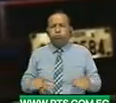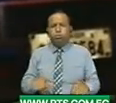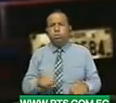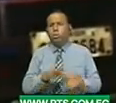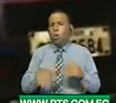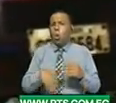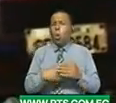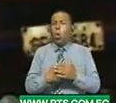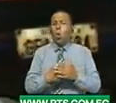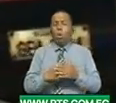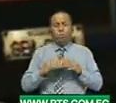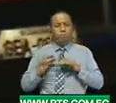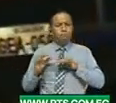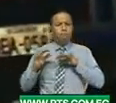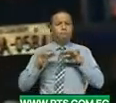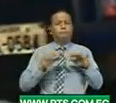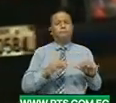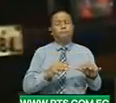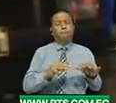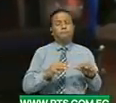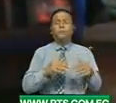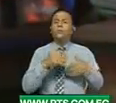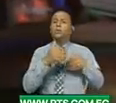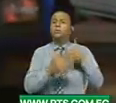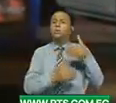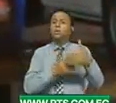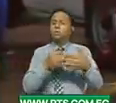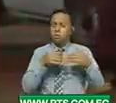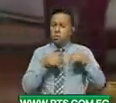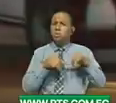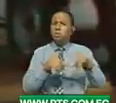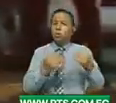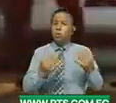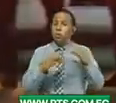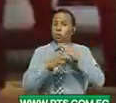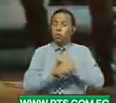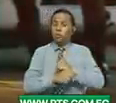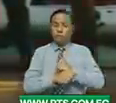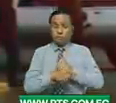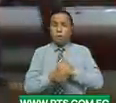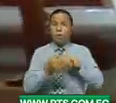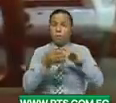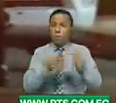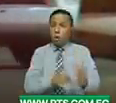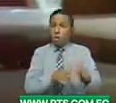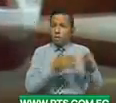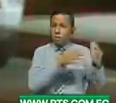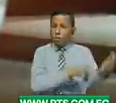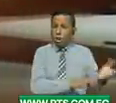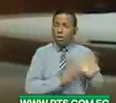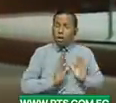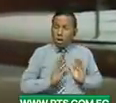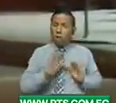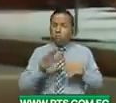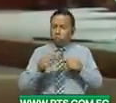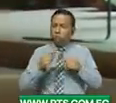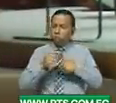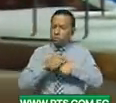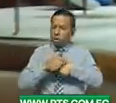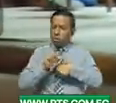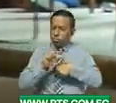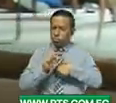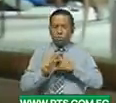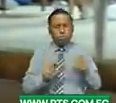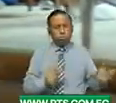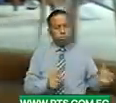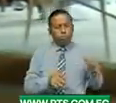de criminalística. El procedimiento continúa a esta hora de la noche. Los cadáveres serán retirados en pocos minutos